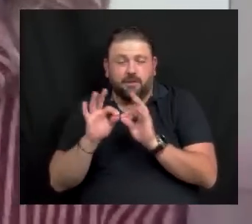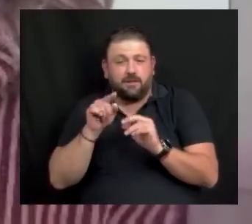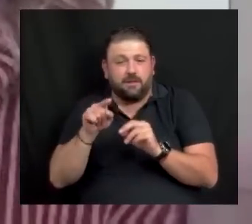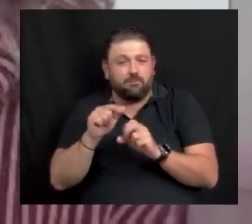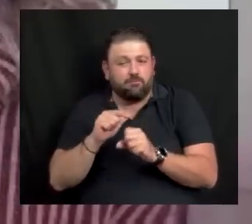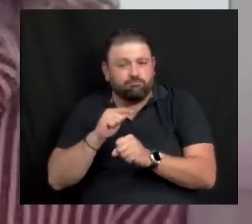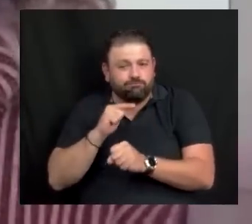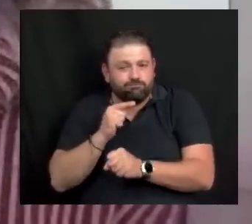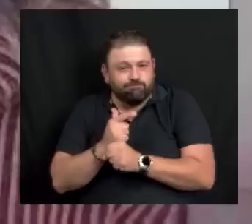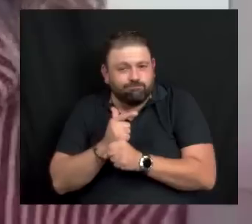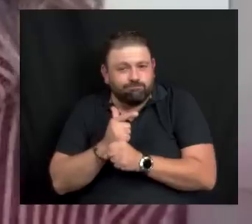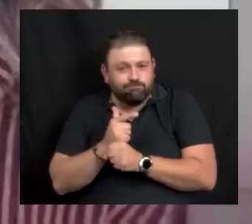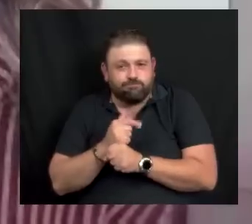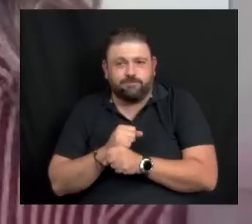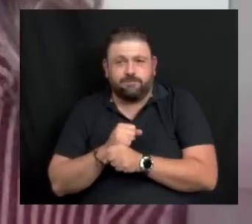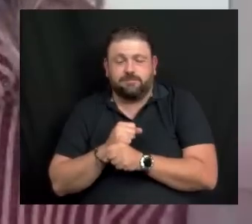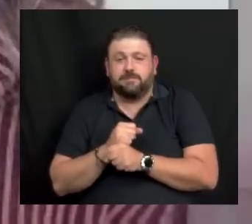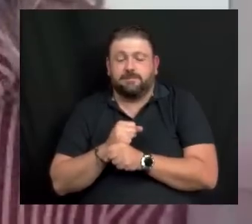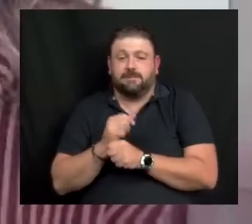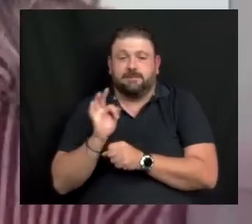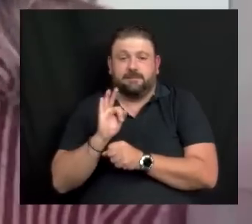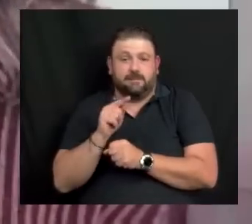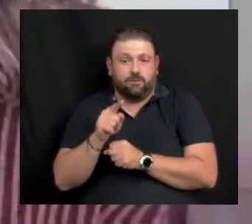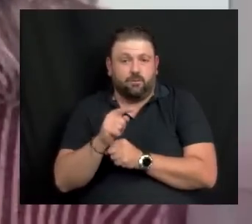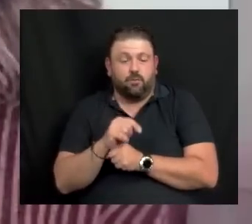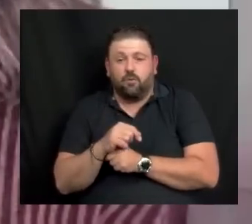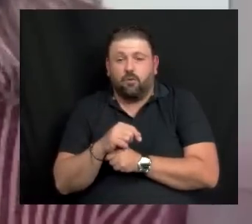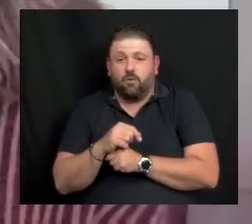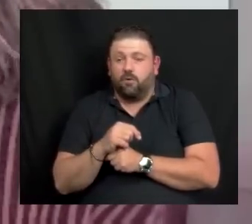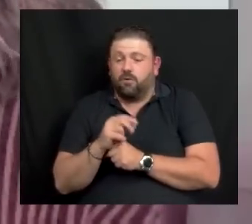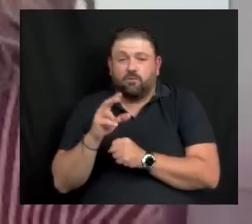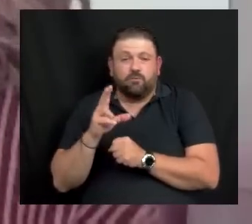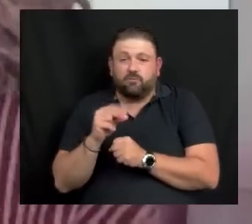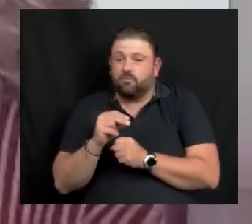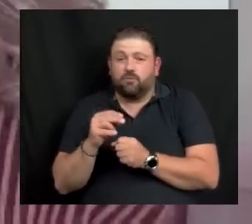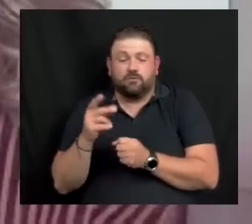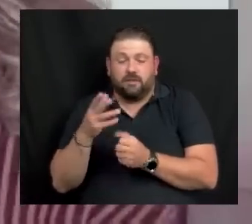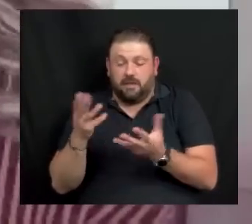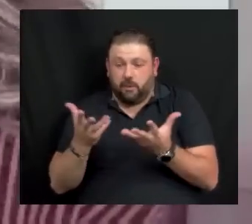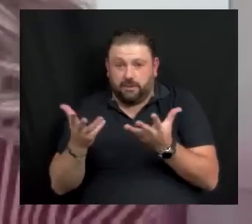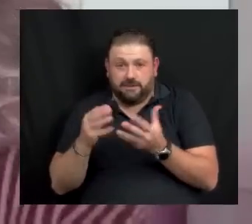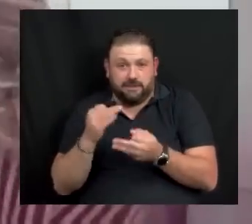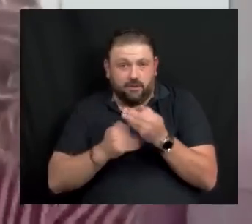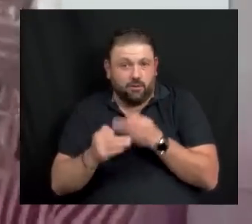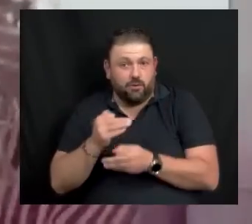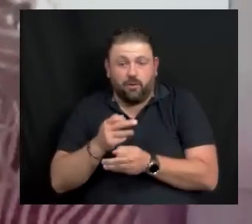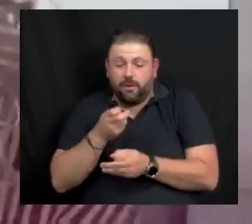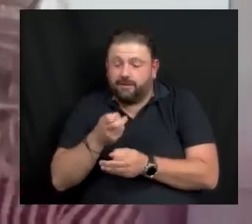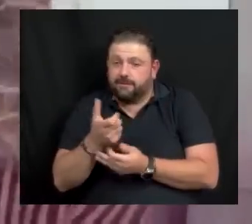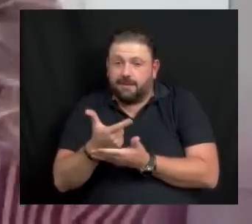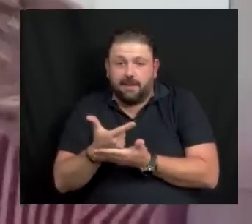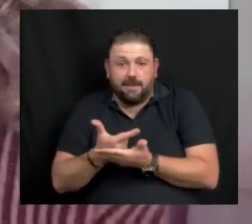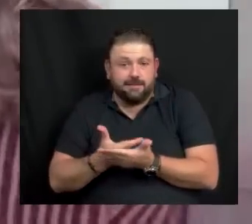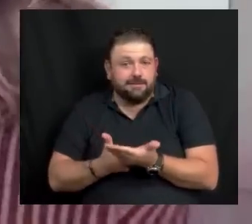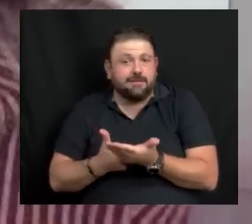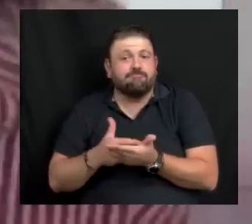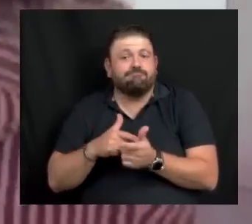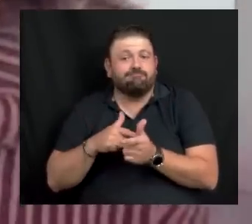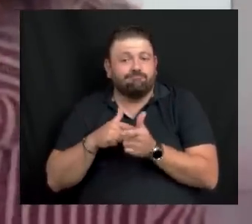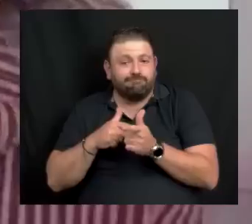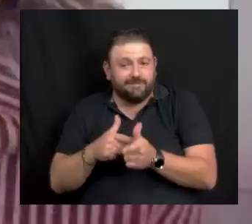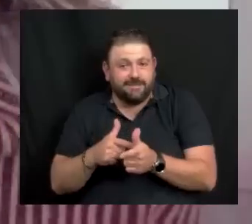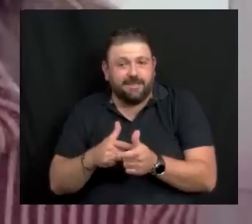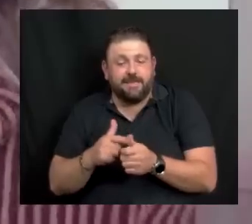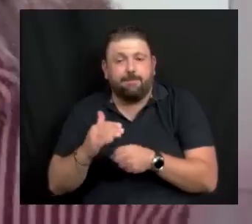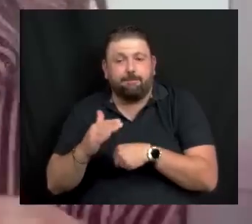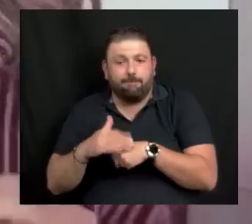cuenta que si no las hiciste, ¿qué crees? Esa lista va a seguir creciendo. Siempre va a haber pendientes. Lo que nos